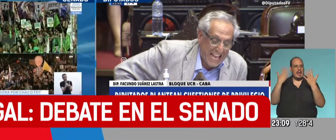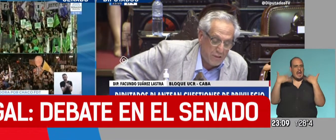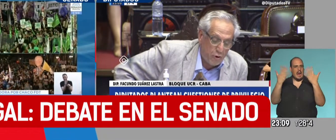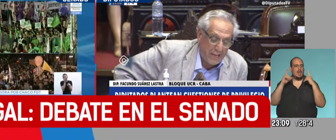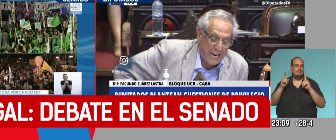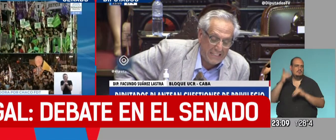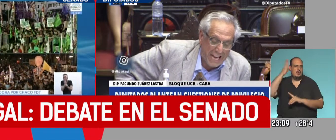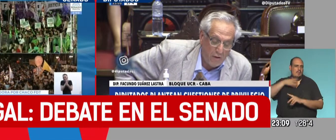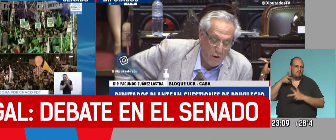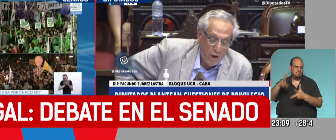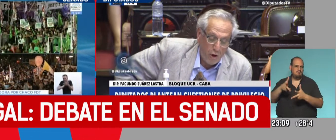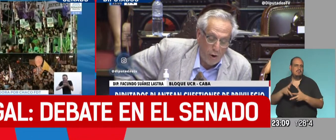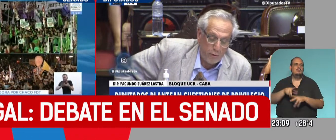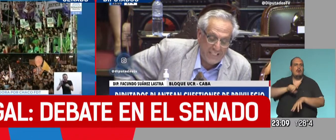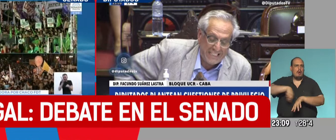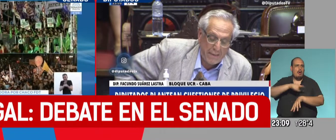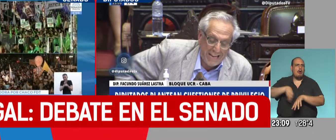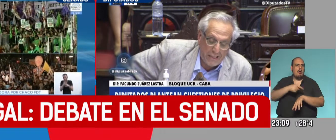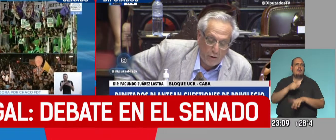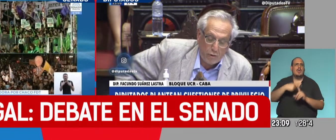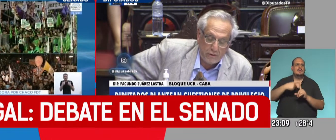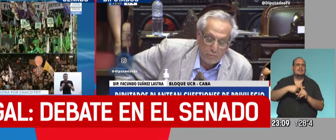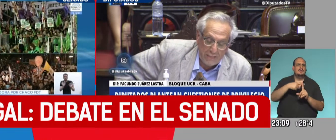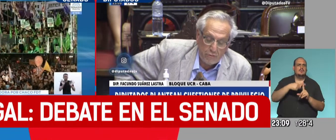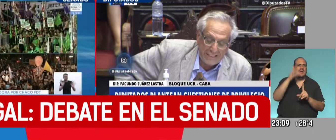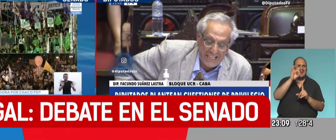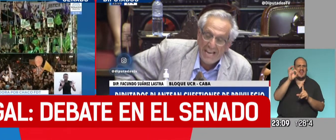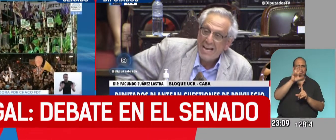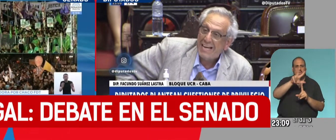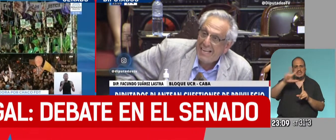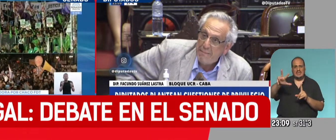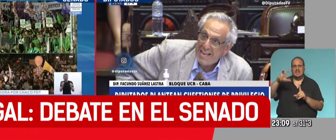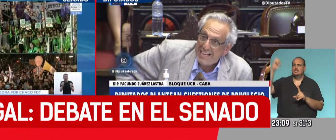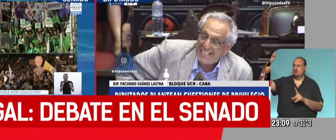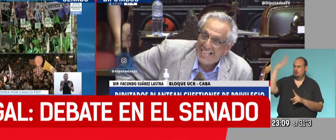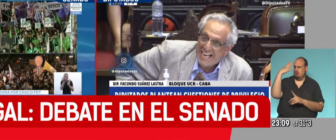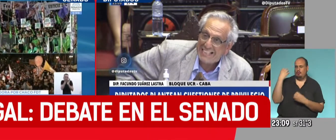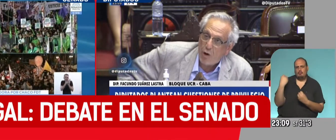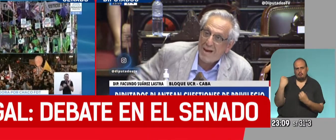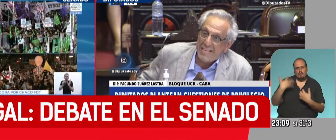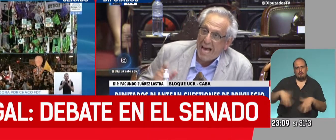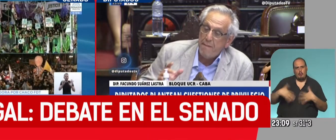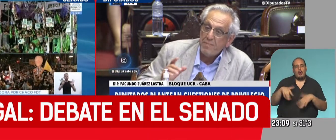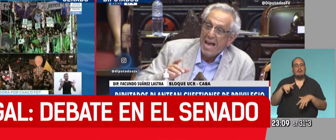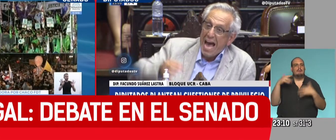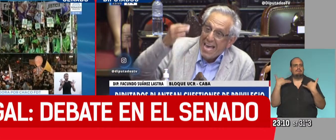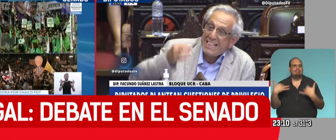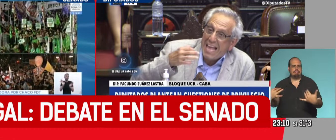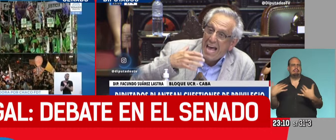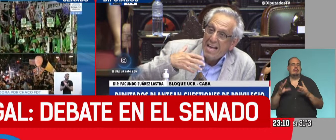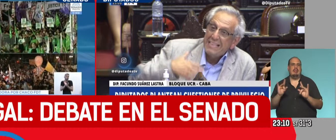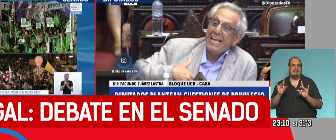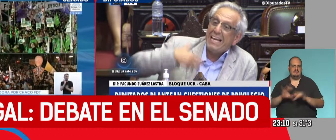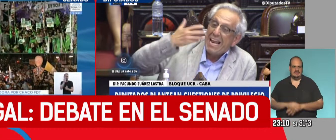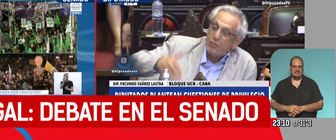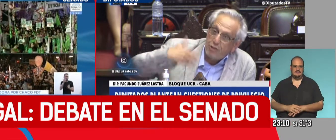Gaby. Pasar muchas horas, pero con 33 grados y con un sol radiante. La verdad es que ha sido complicado para miles de personas. Sí,